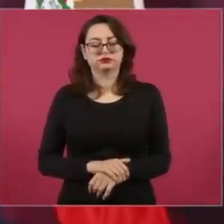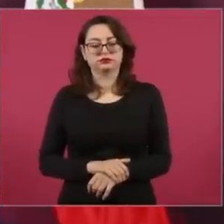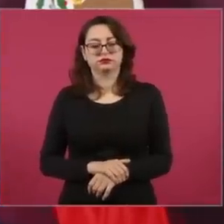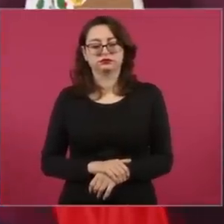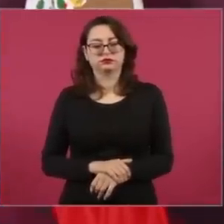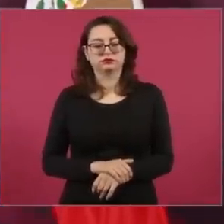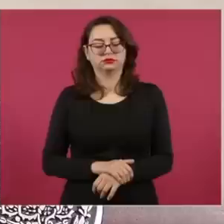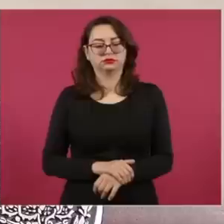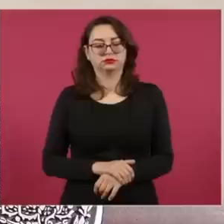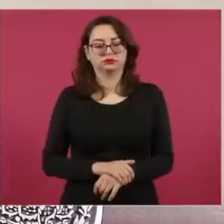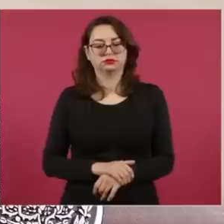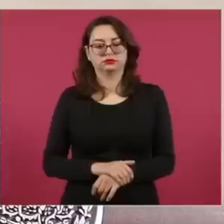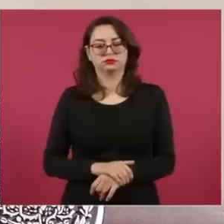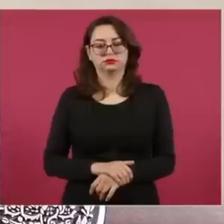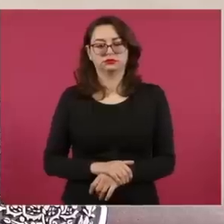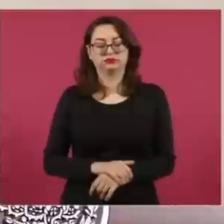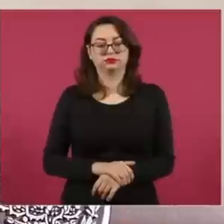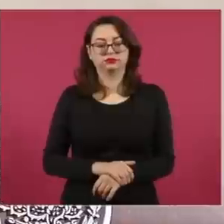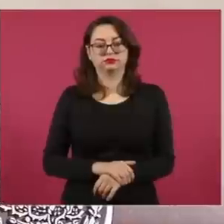qué opina quien